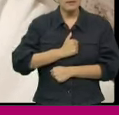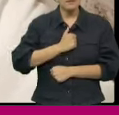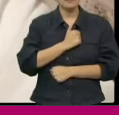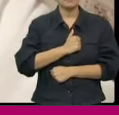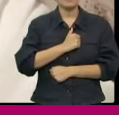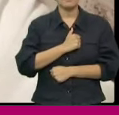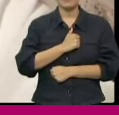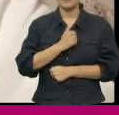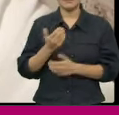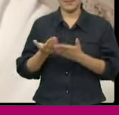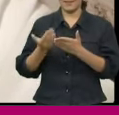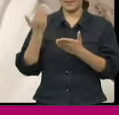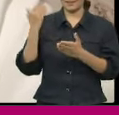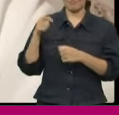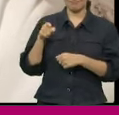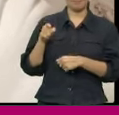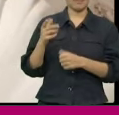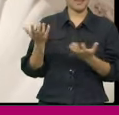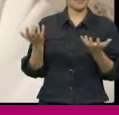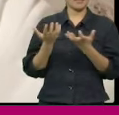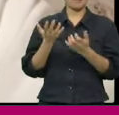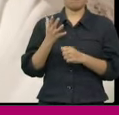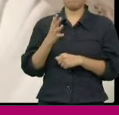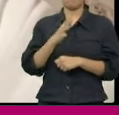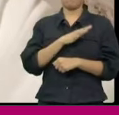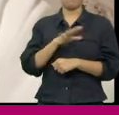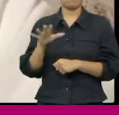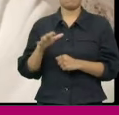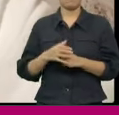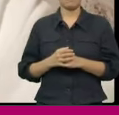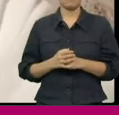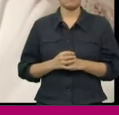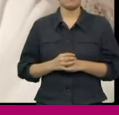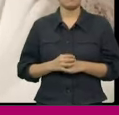después de un comportamiento deleznable. No,